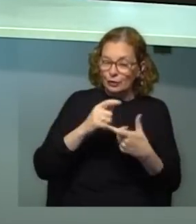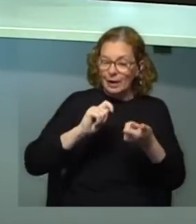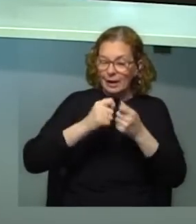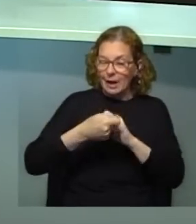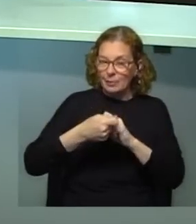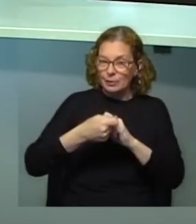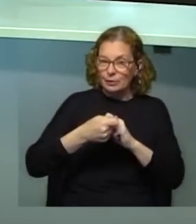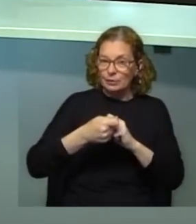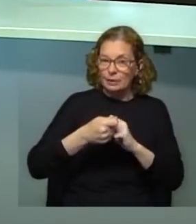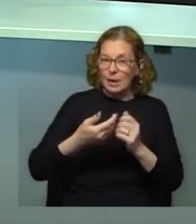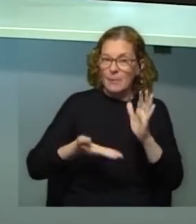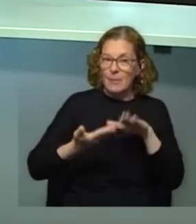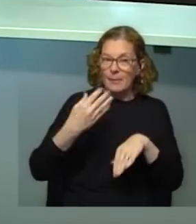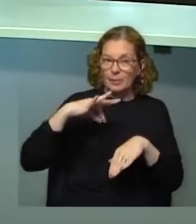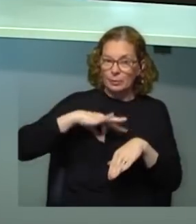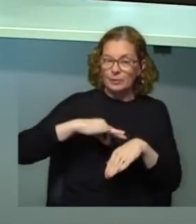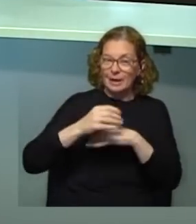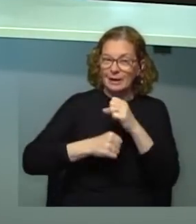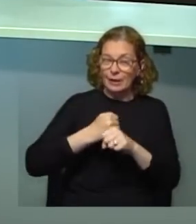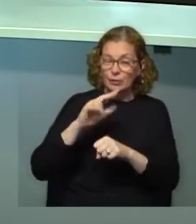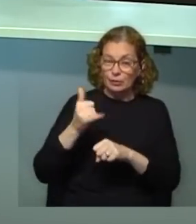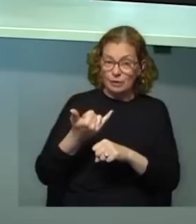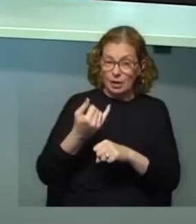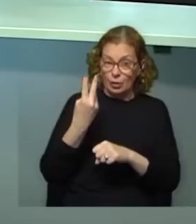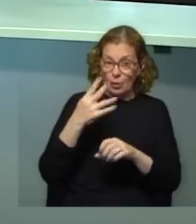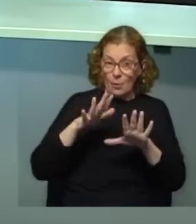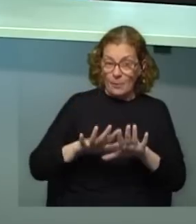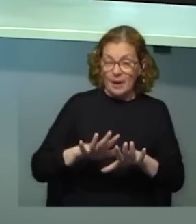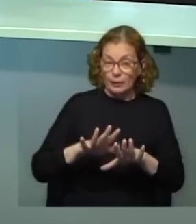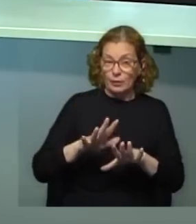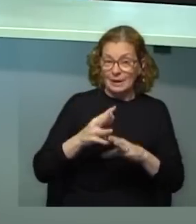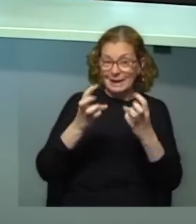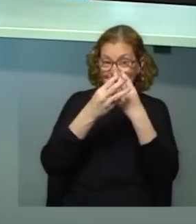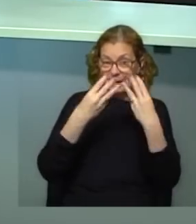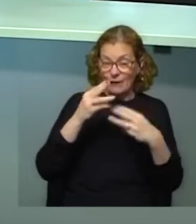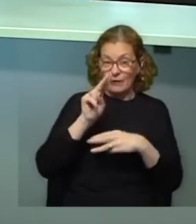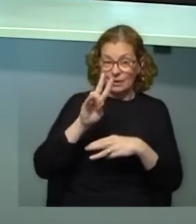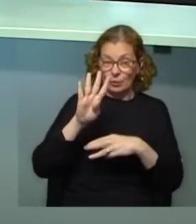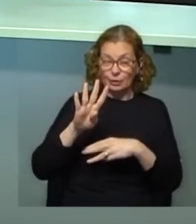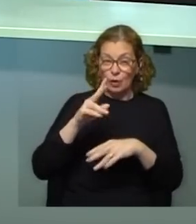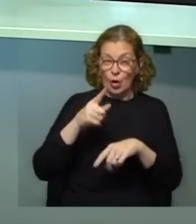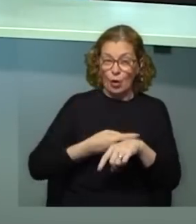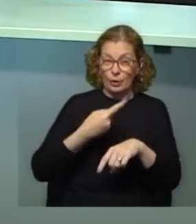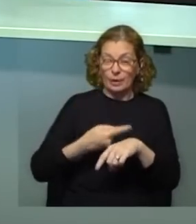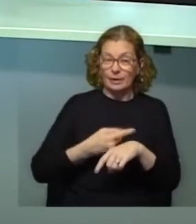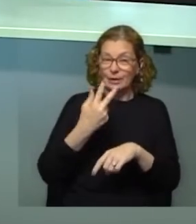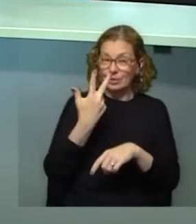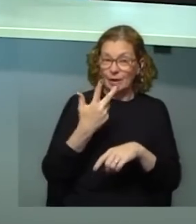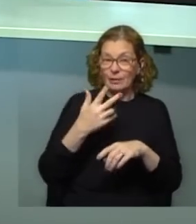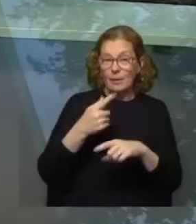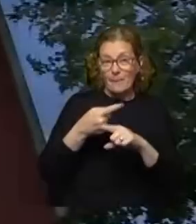del sector y por mayor presupuestos generales de 24 horas y tres paros parciales convocados por la convención